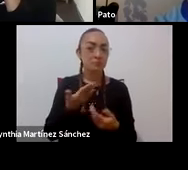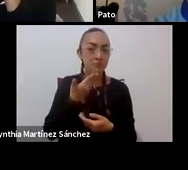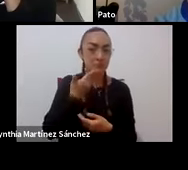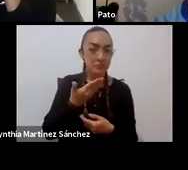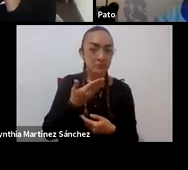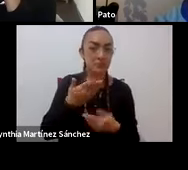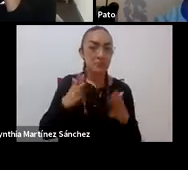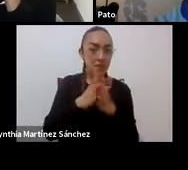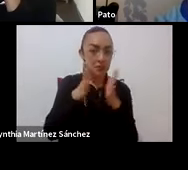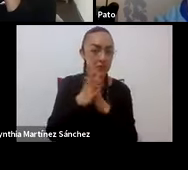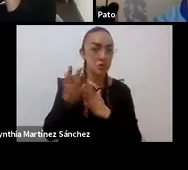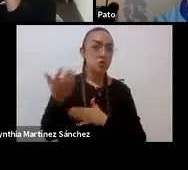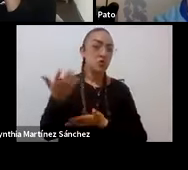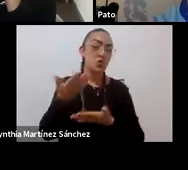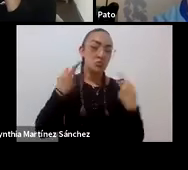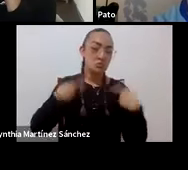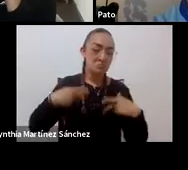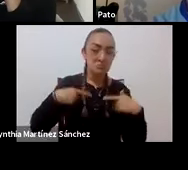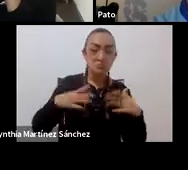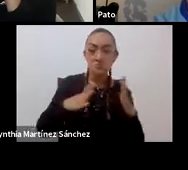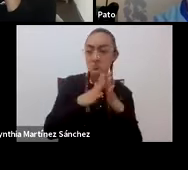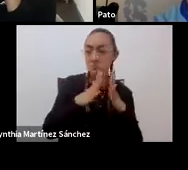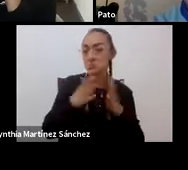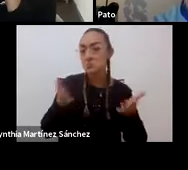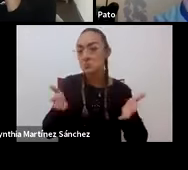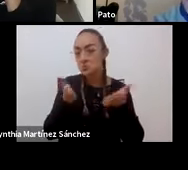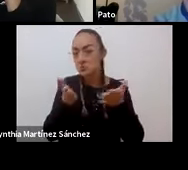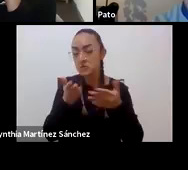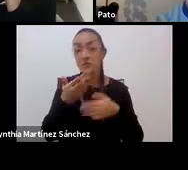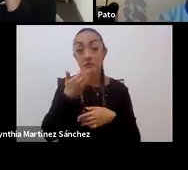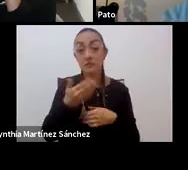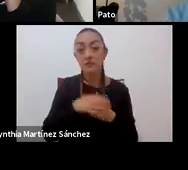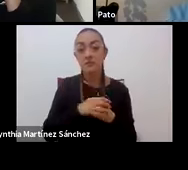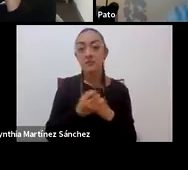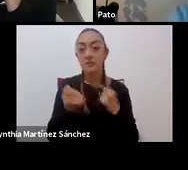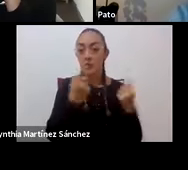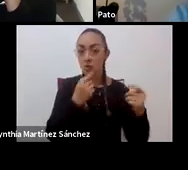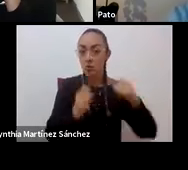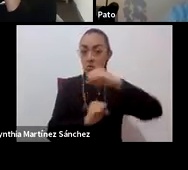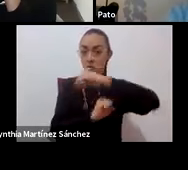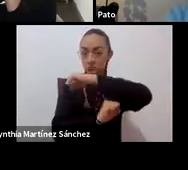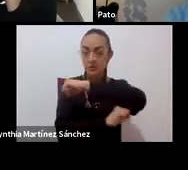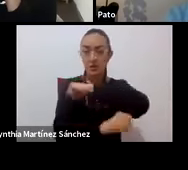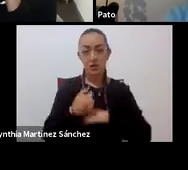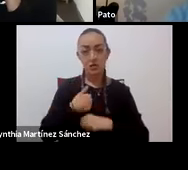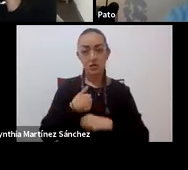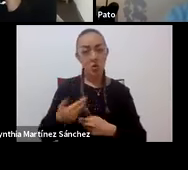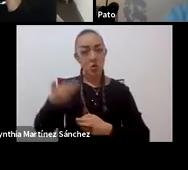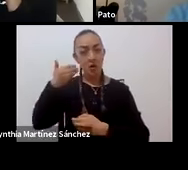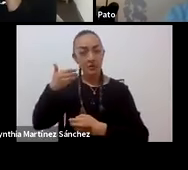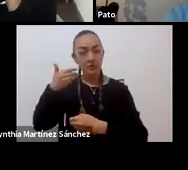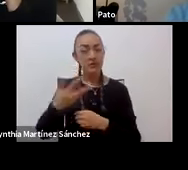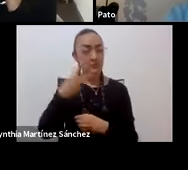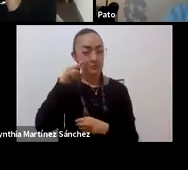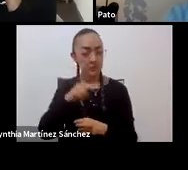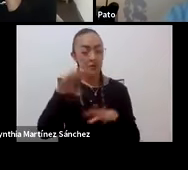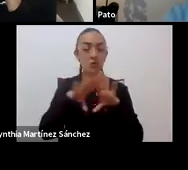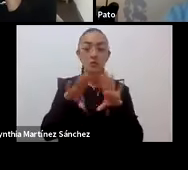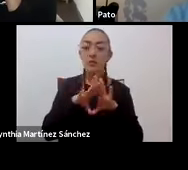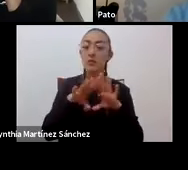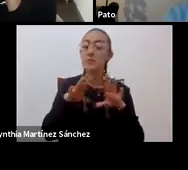también esto que se ve en los pilares, o que a mí me tocó ver en algún momento en los pilares, sobre cómo se